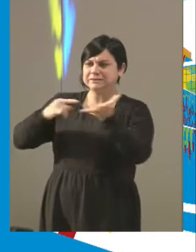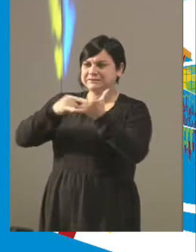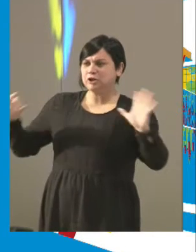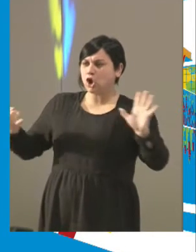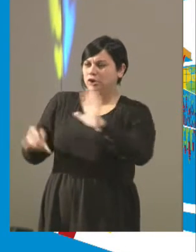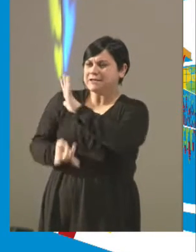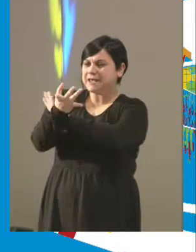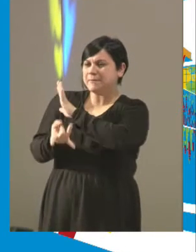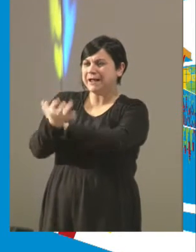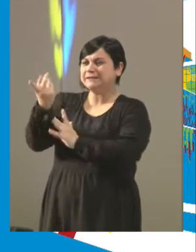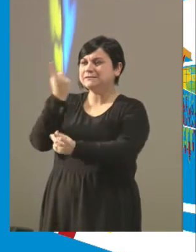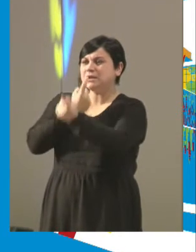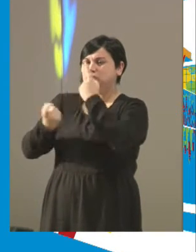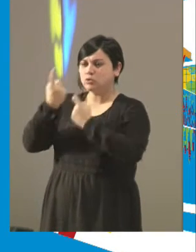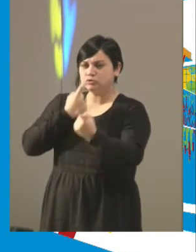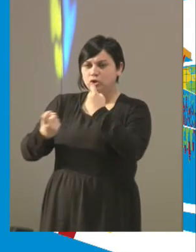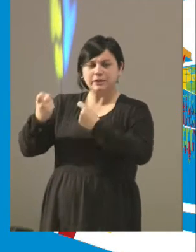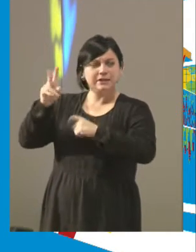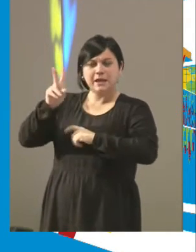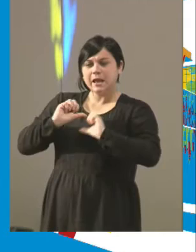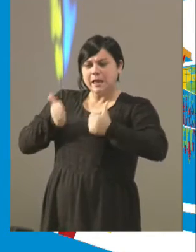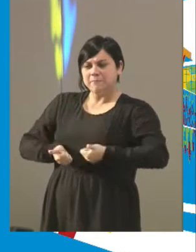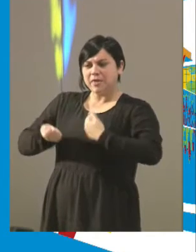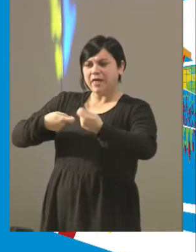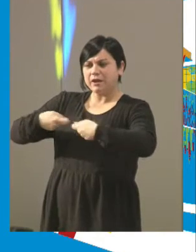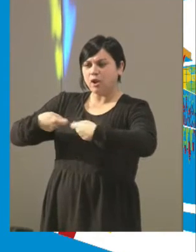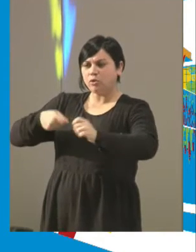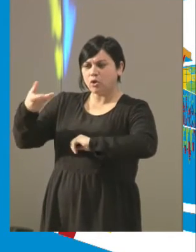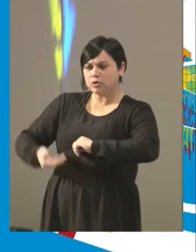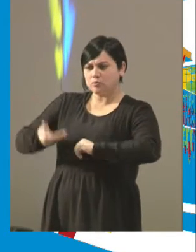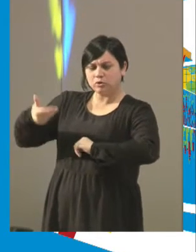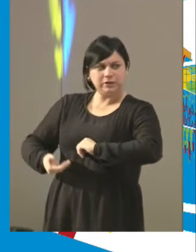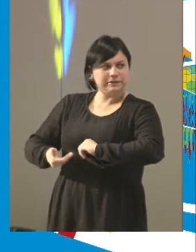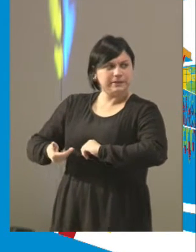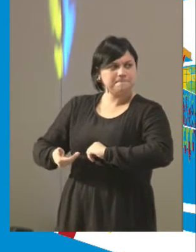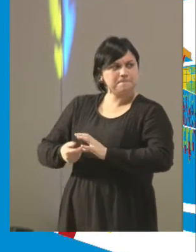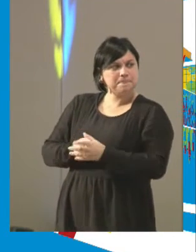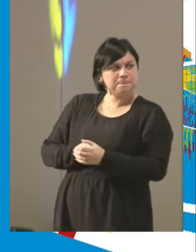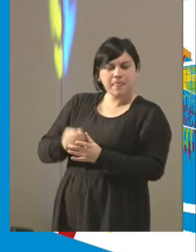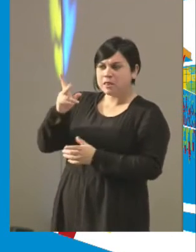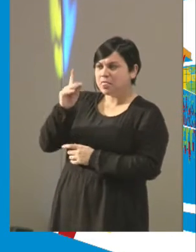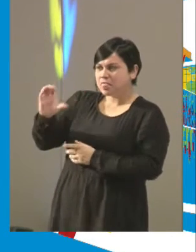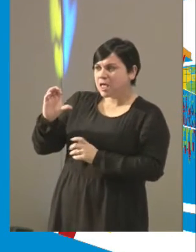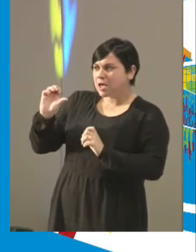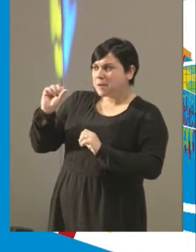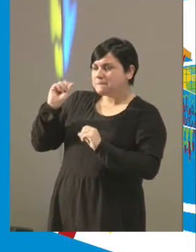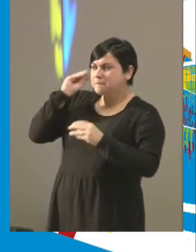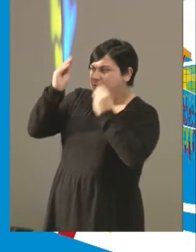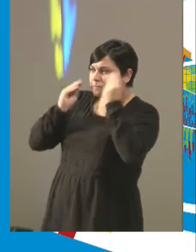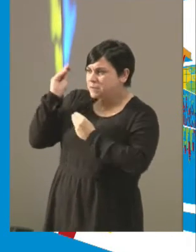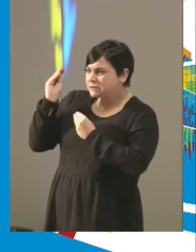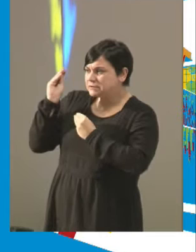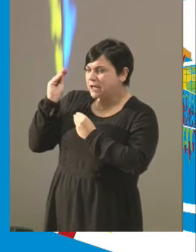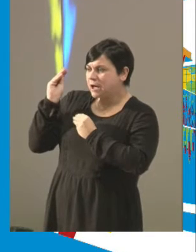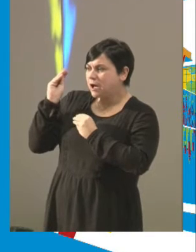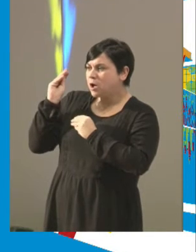emergentes de las consultoras, empieza a hacer un negocio muy importante. IDC estima que el negocio de Big Data y Analítica